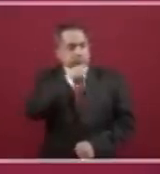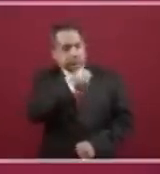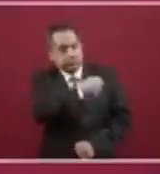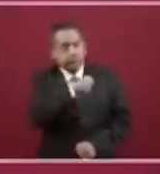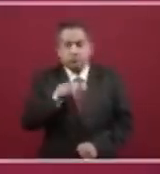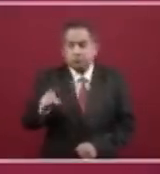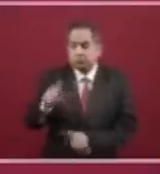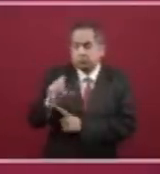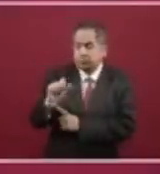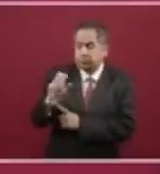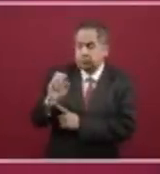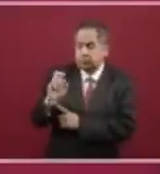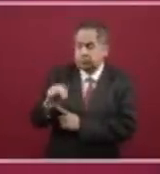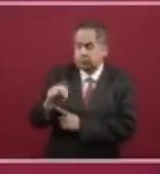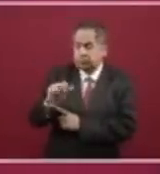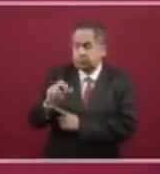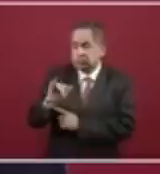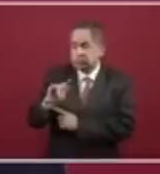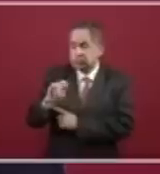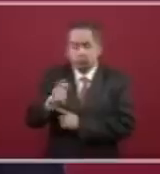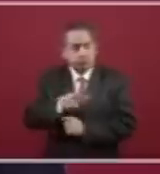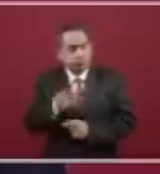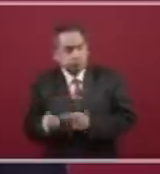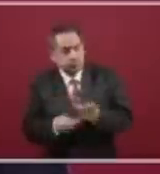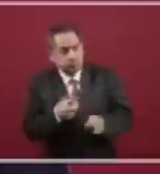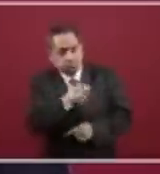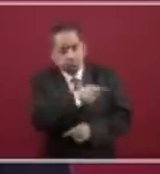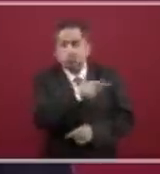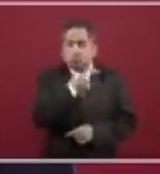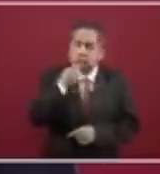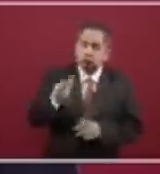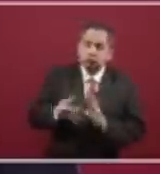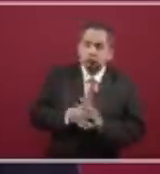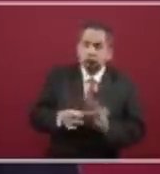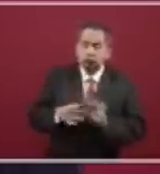aristegui hablo de eso